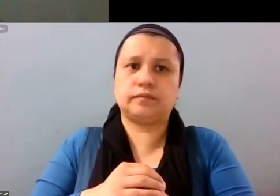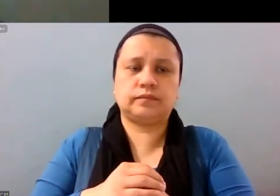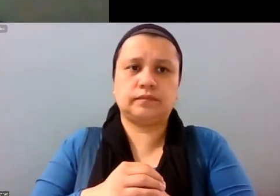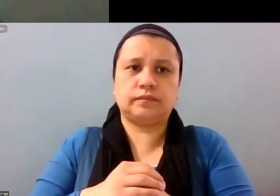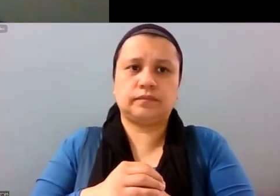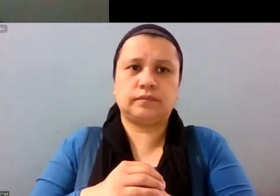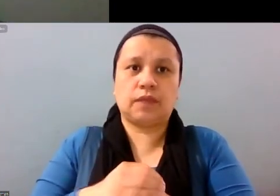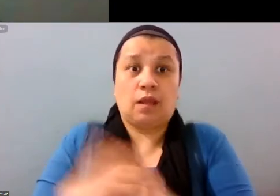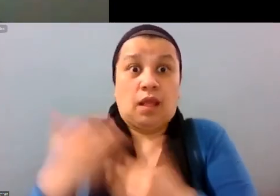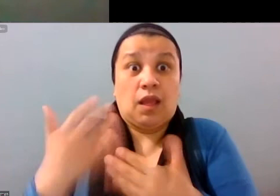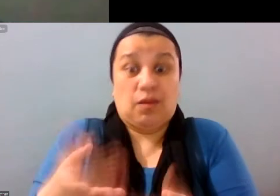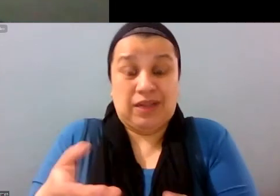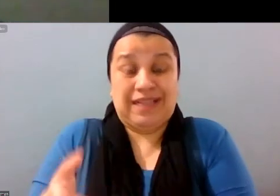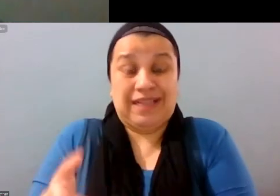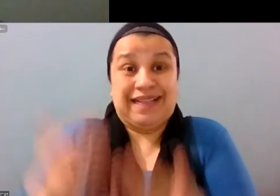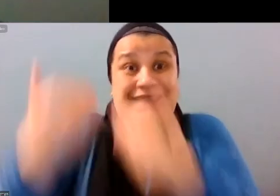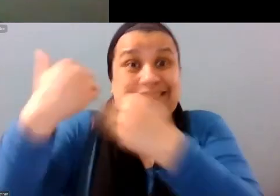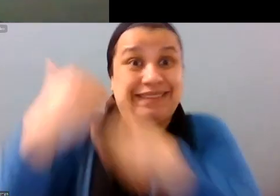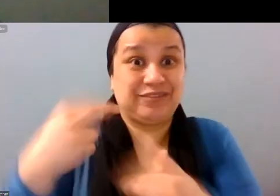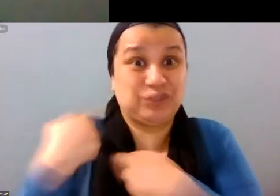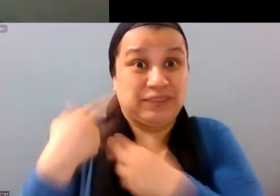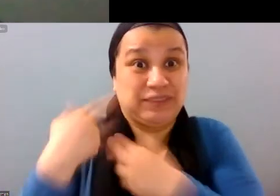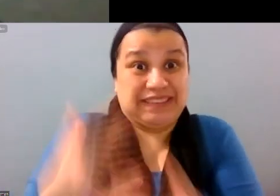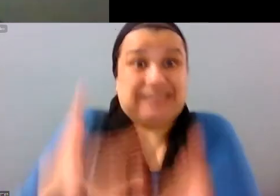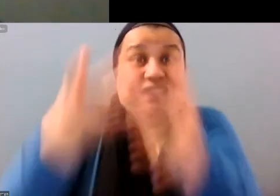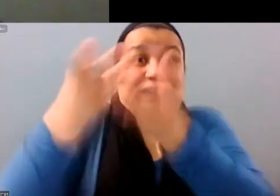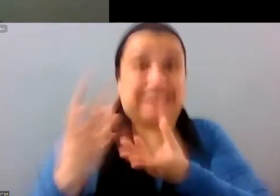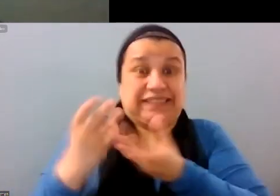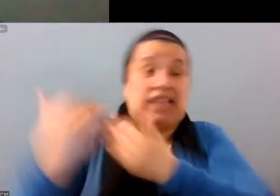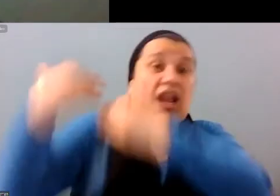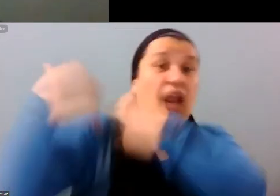de trabajo hacia los padres fue